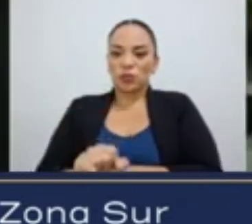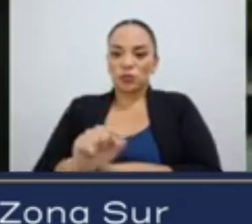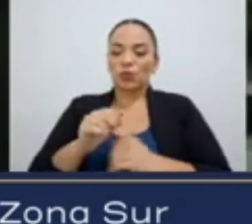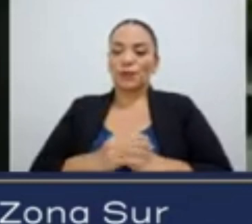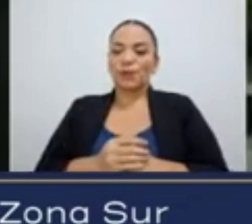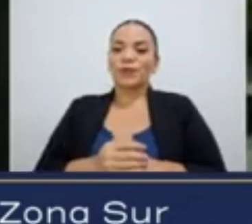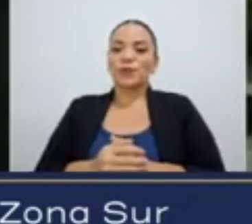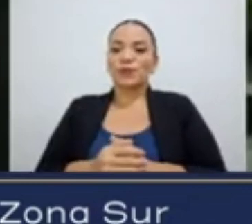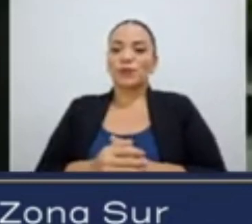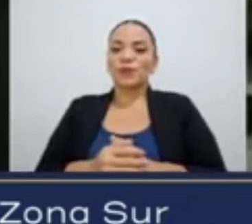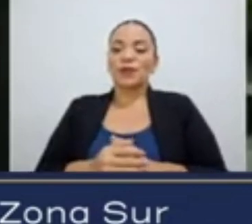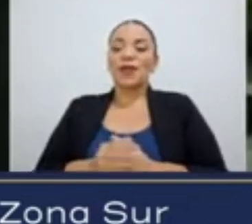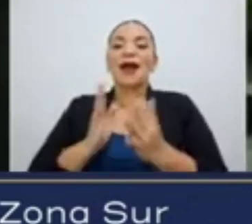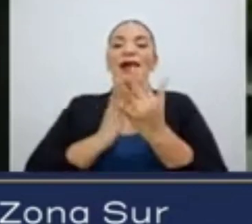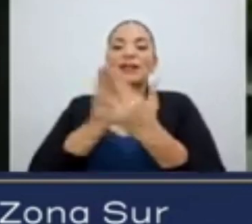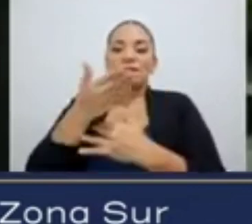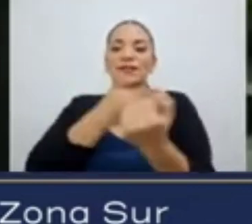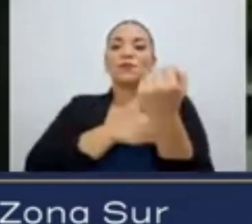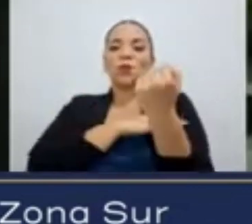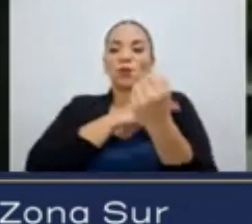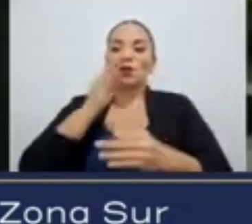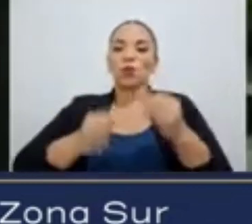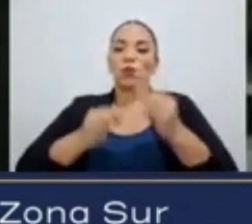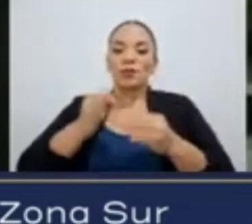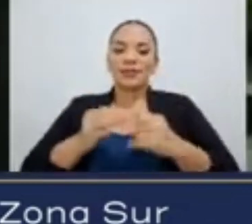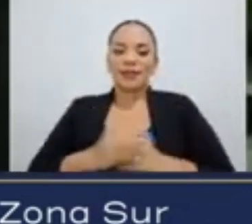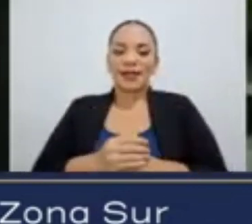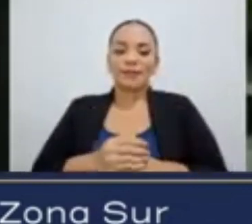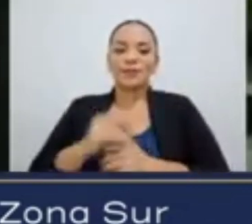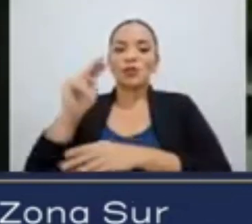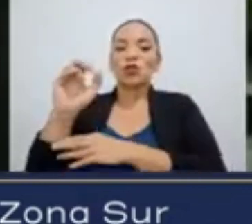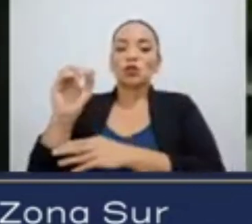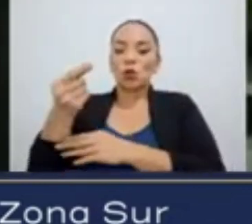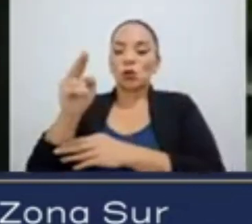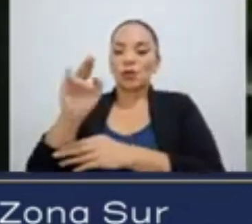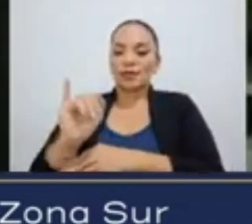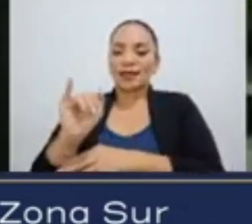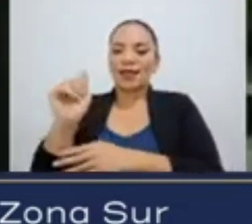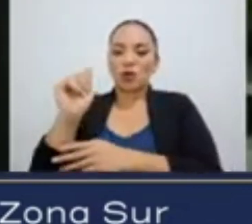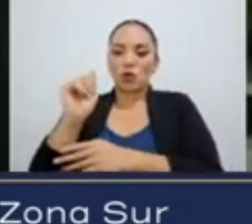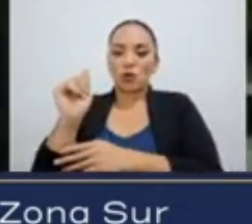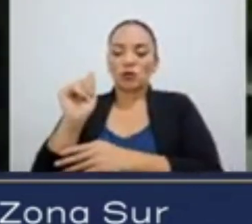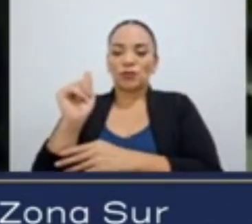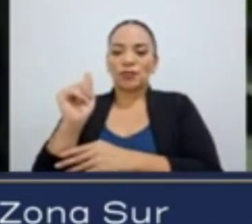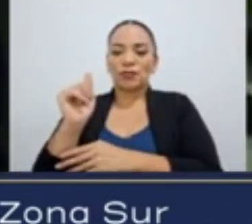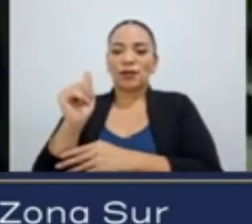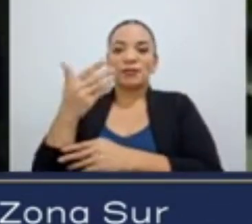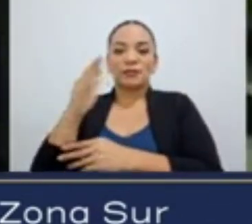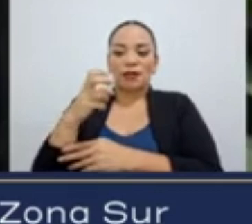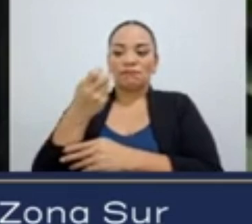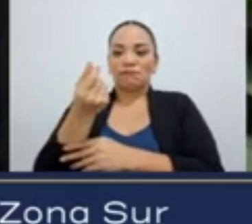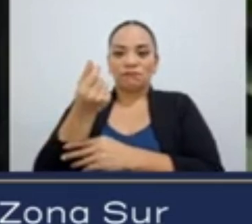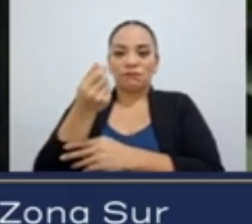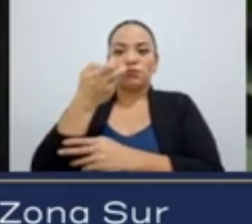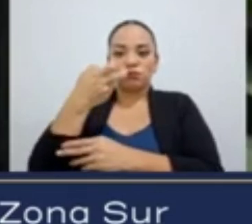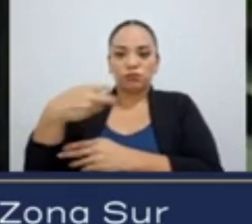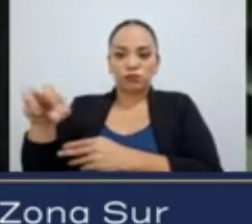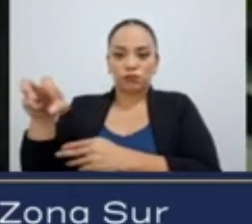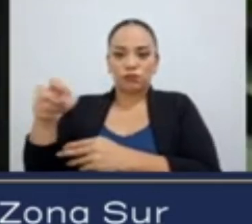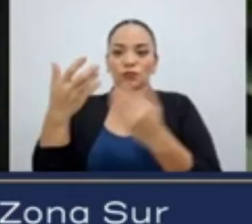caso a través del Poder Judicial. Don Nogui Acosta hizo las transferencias del caso y ahora lo que